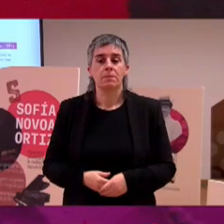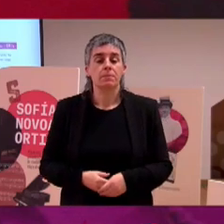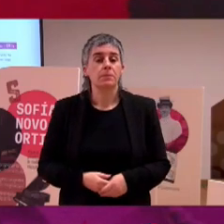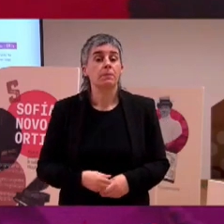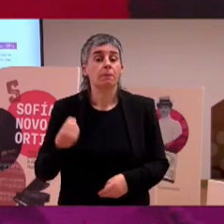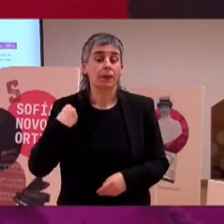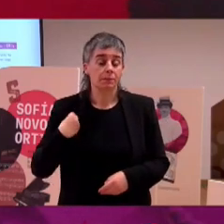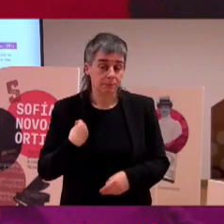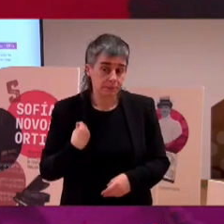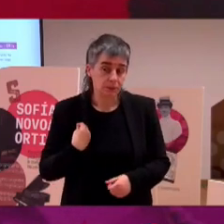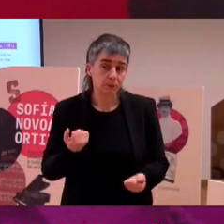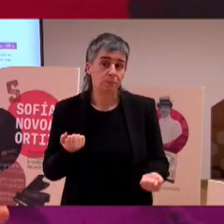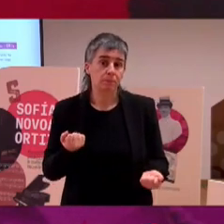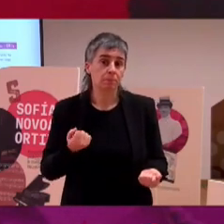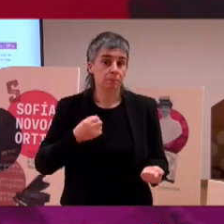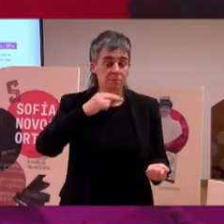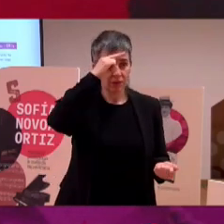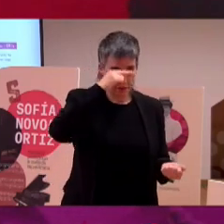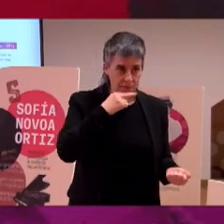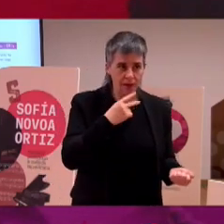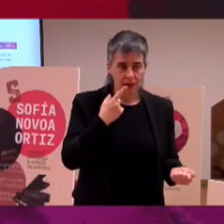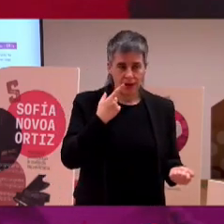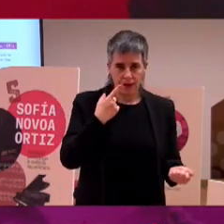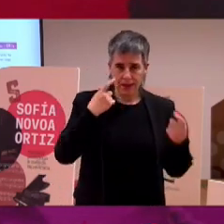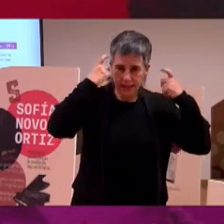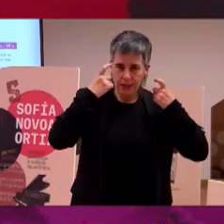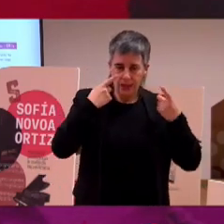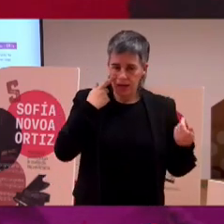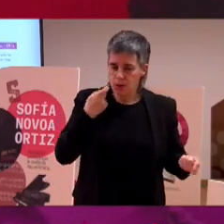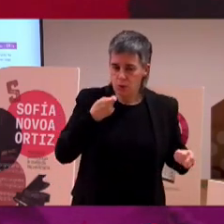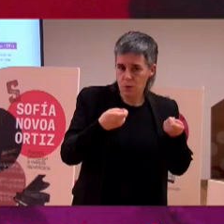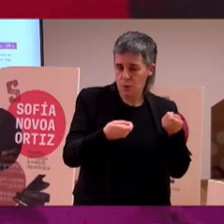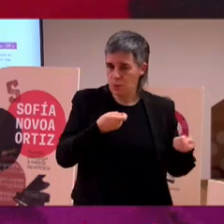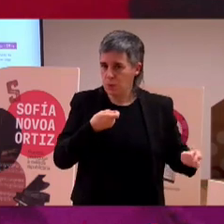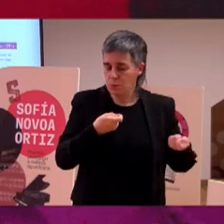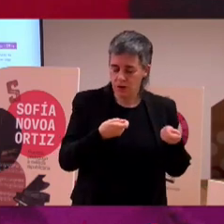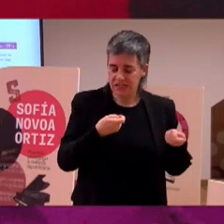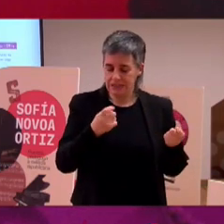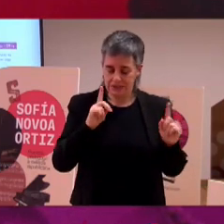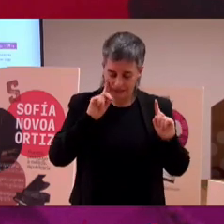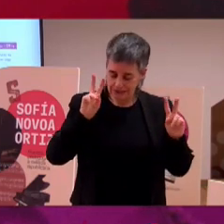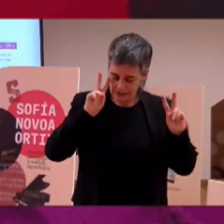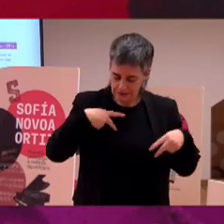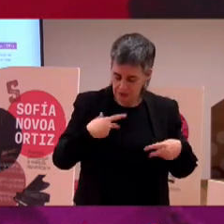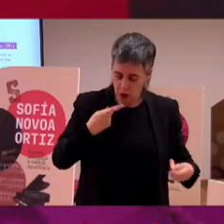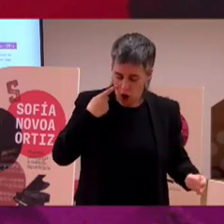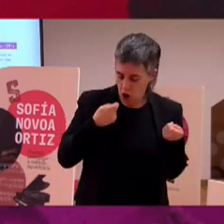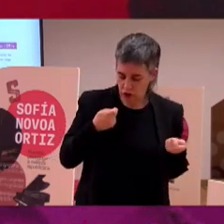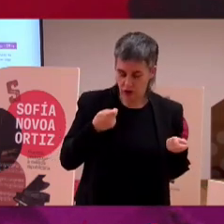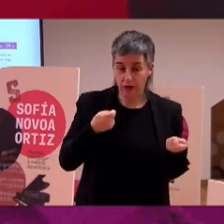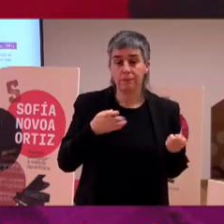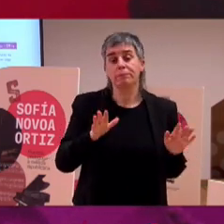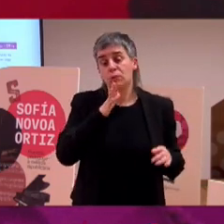Ela intenta controlarse, pero durante ese ano... Que, claro, ela estaba no con,